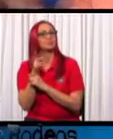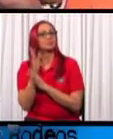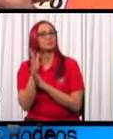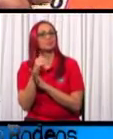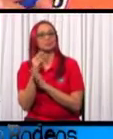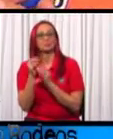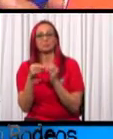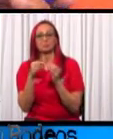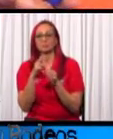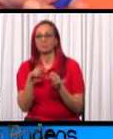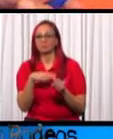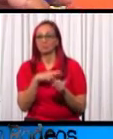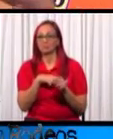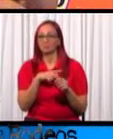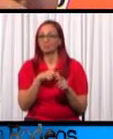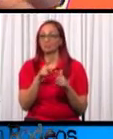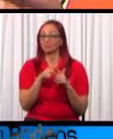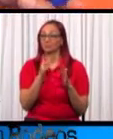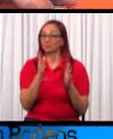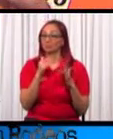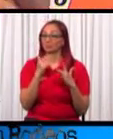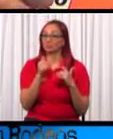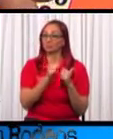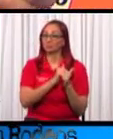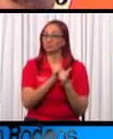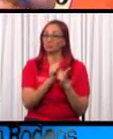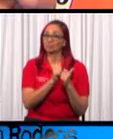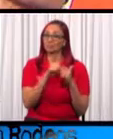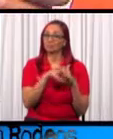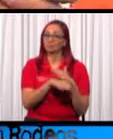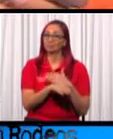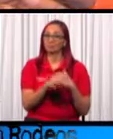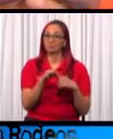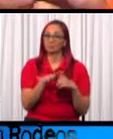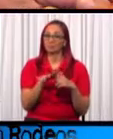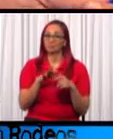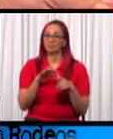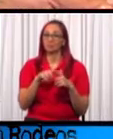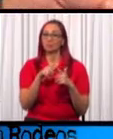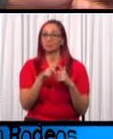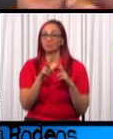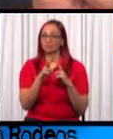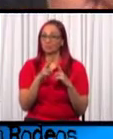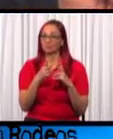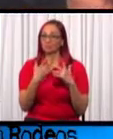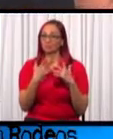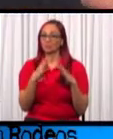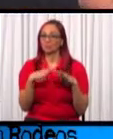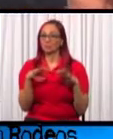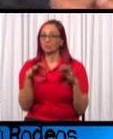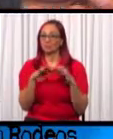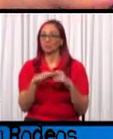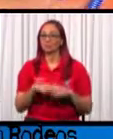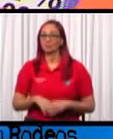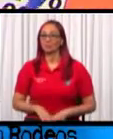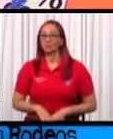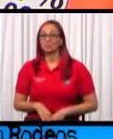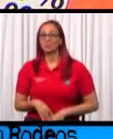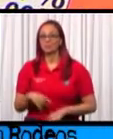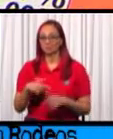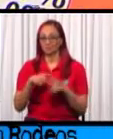nacional, entonces no va a competir con la entrada de cosecha. Ese es un tema muy importante. Ahora,